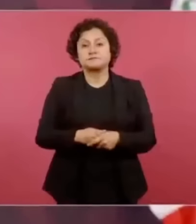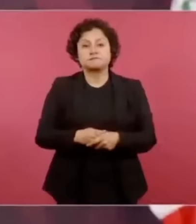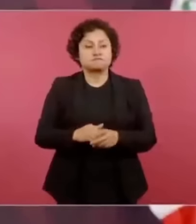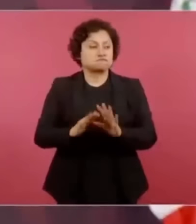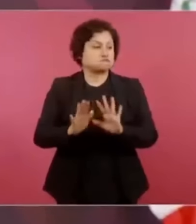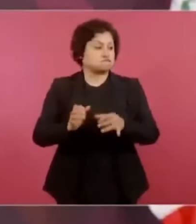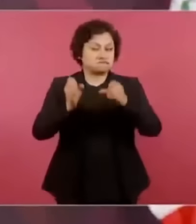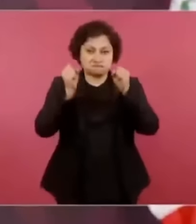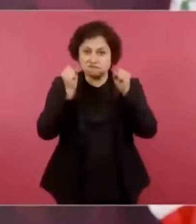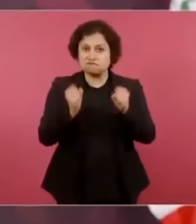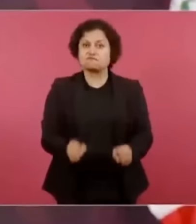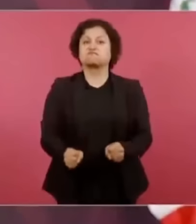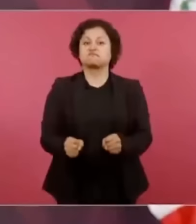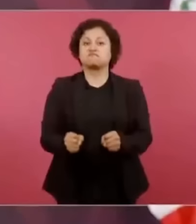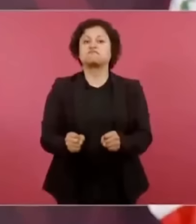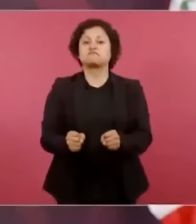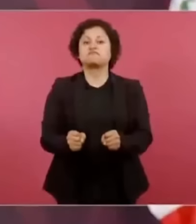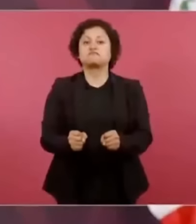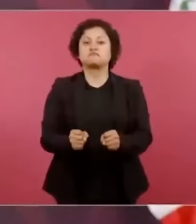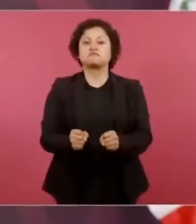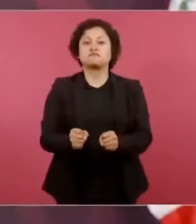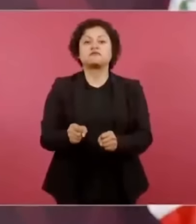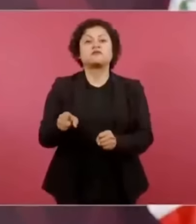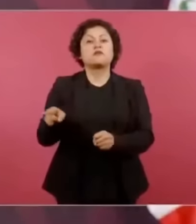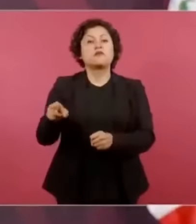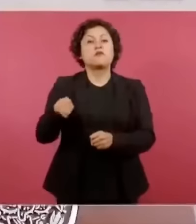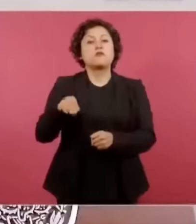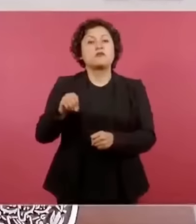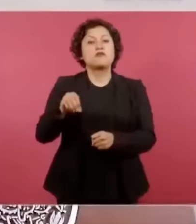irreversible de Ricardo Monreal